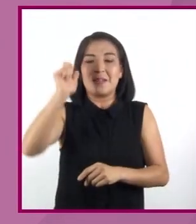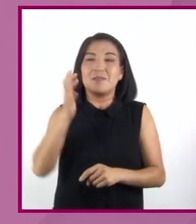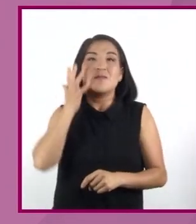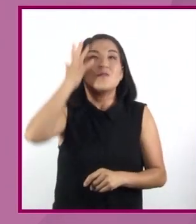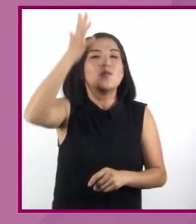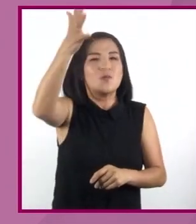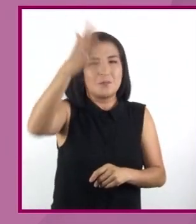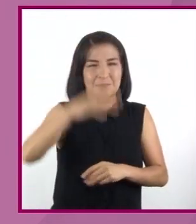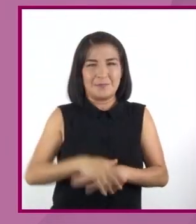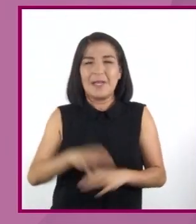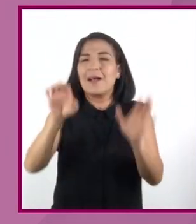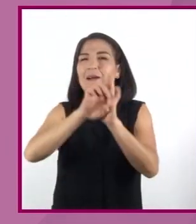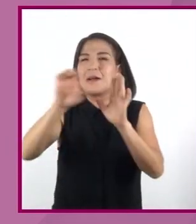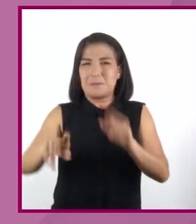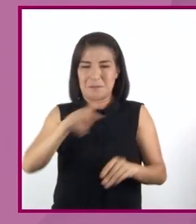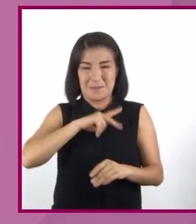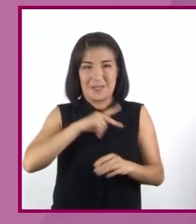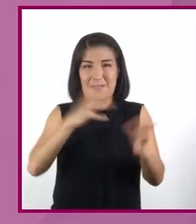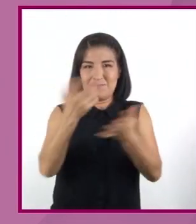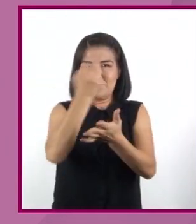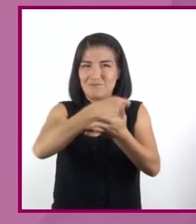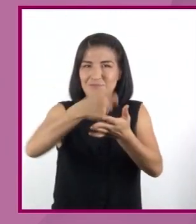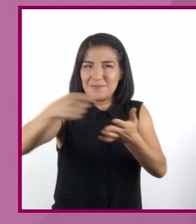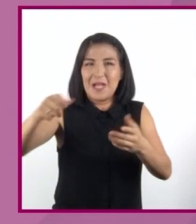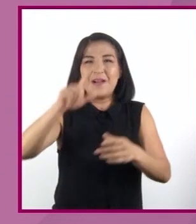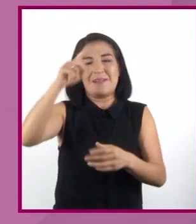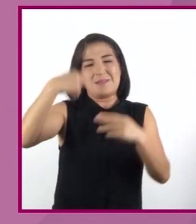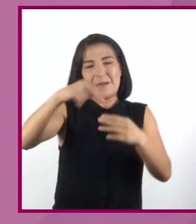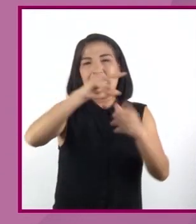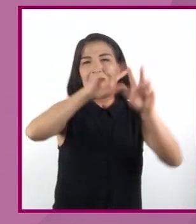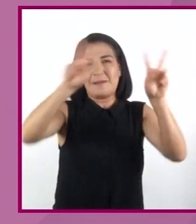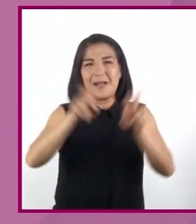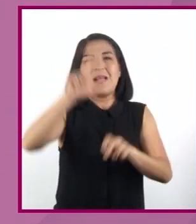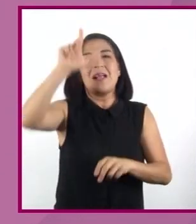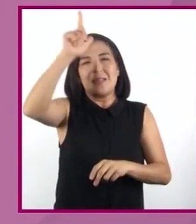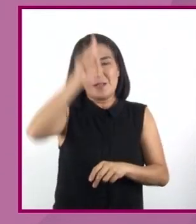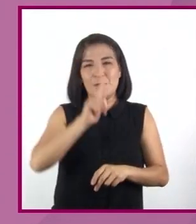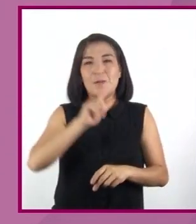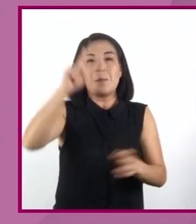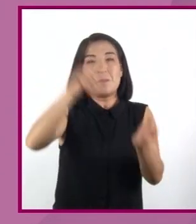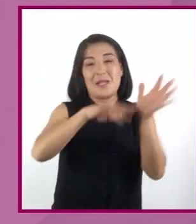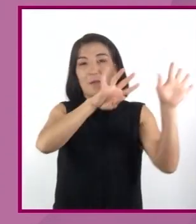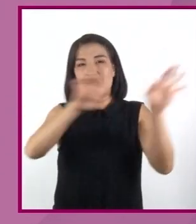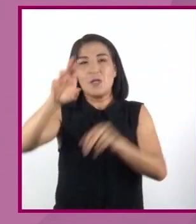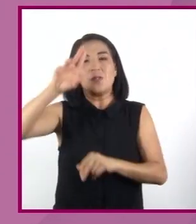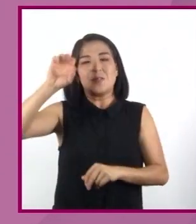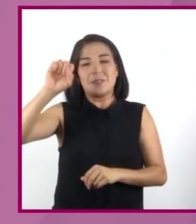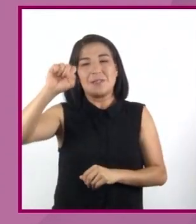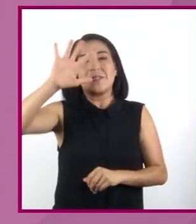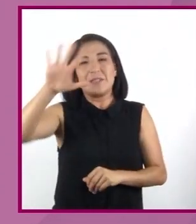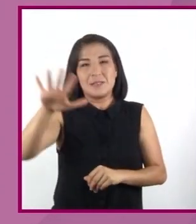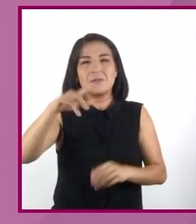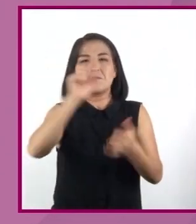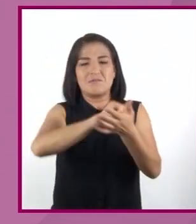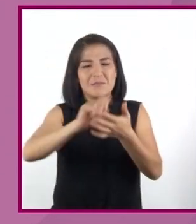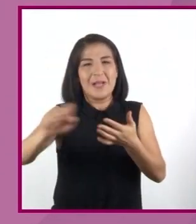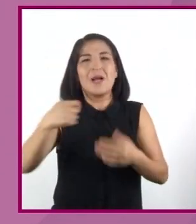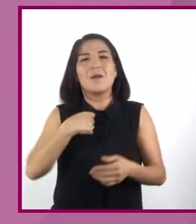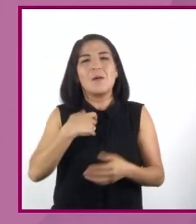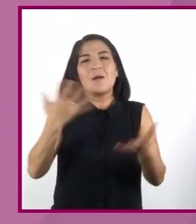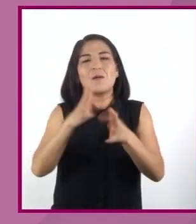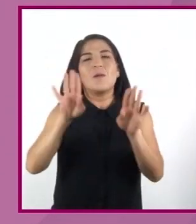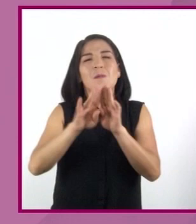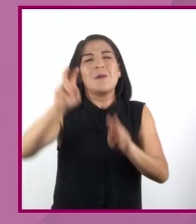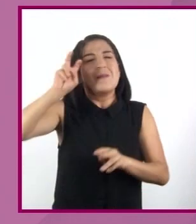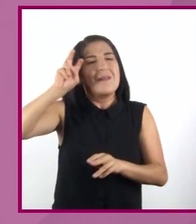Por ejemplo, en mi obra De la Tierra a la Luna, escrita en 1865, describí un viaje a